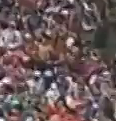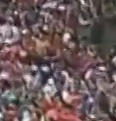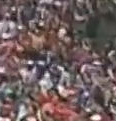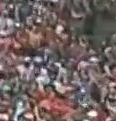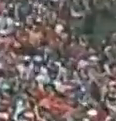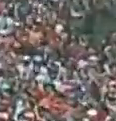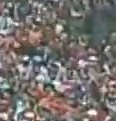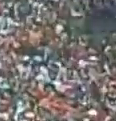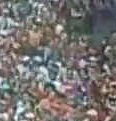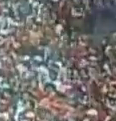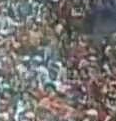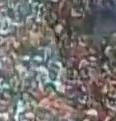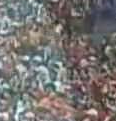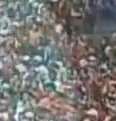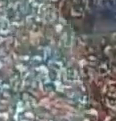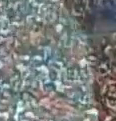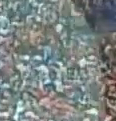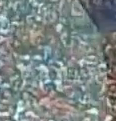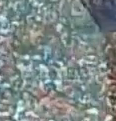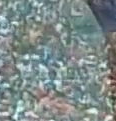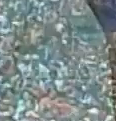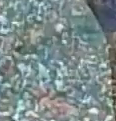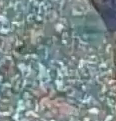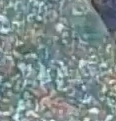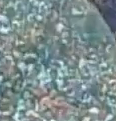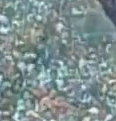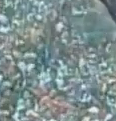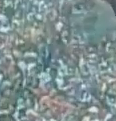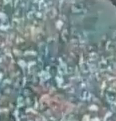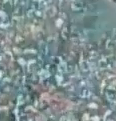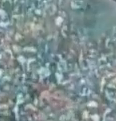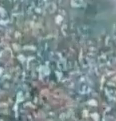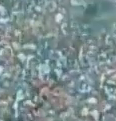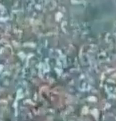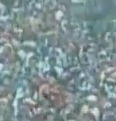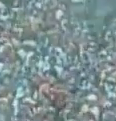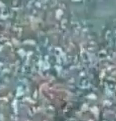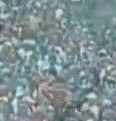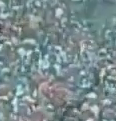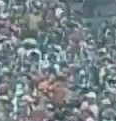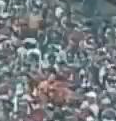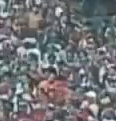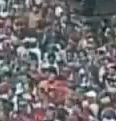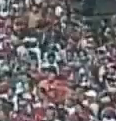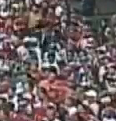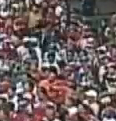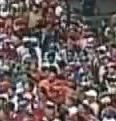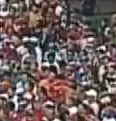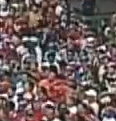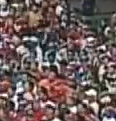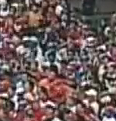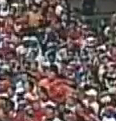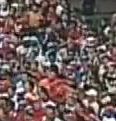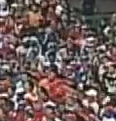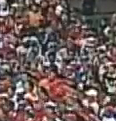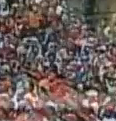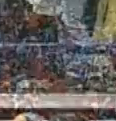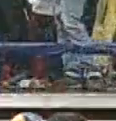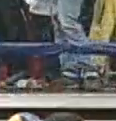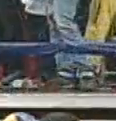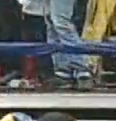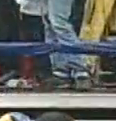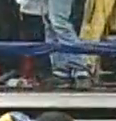yo soy un hombre que está comprometido con el pueblo y estoy